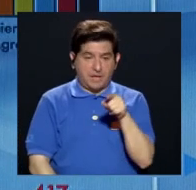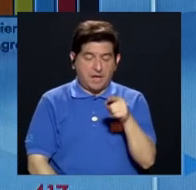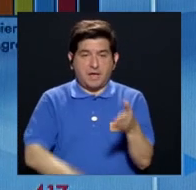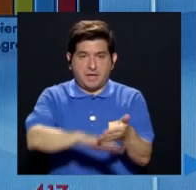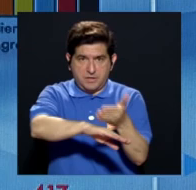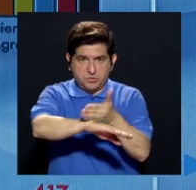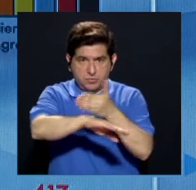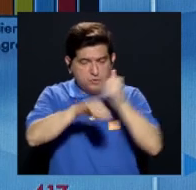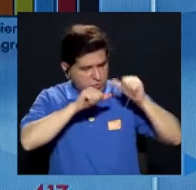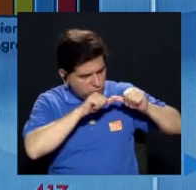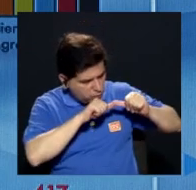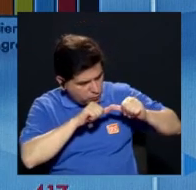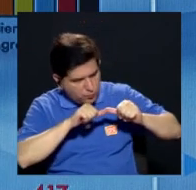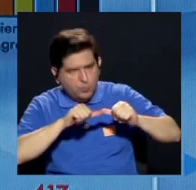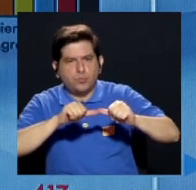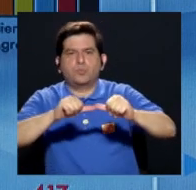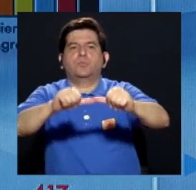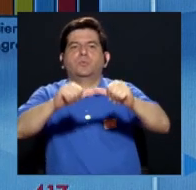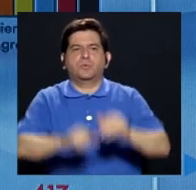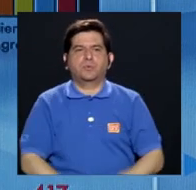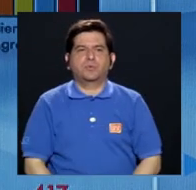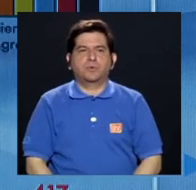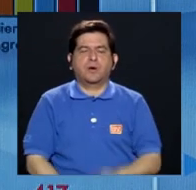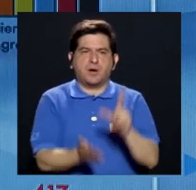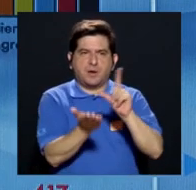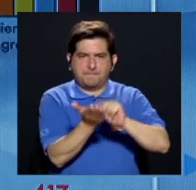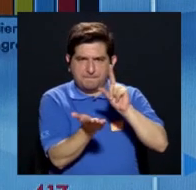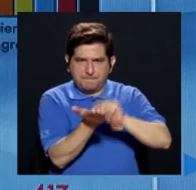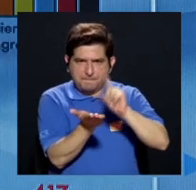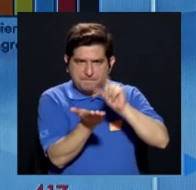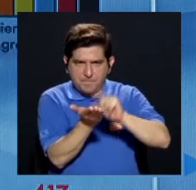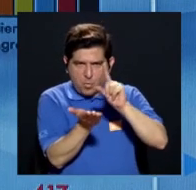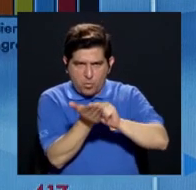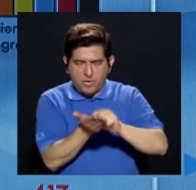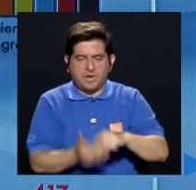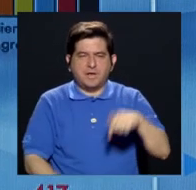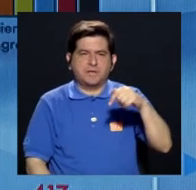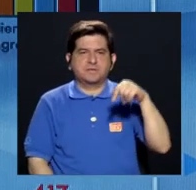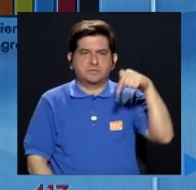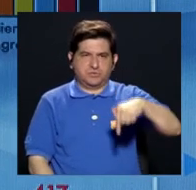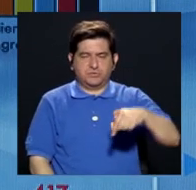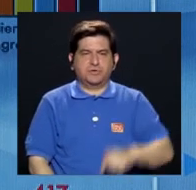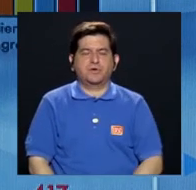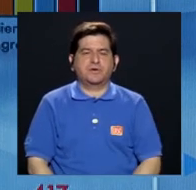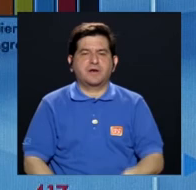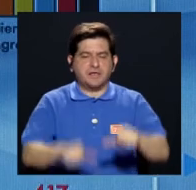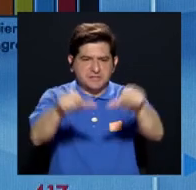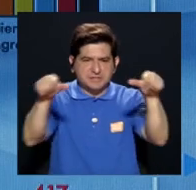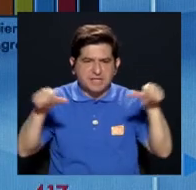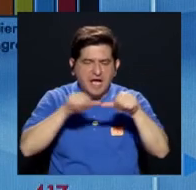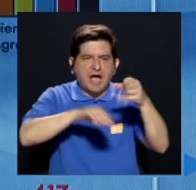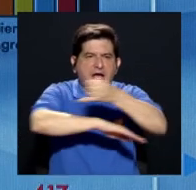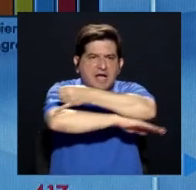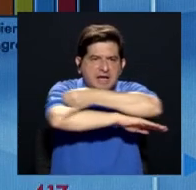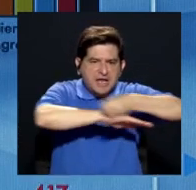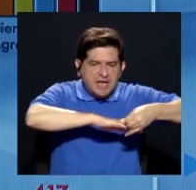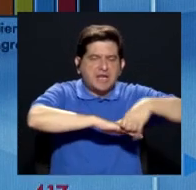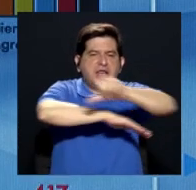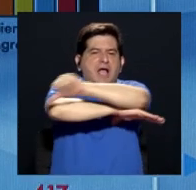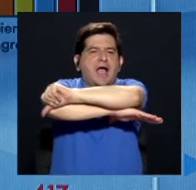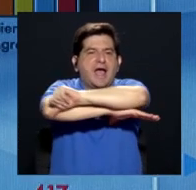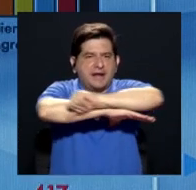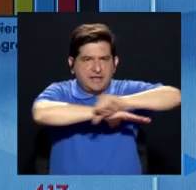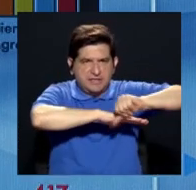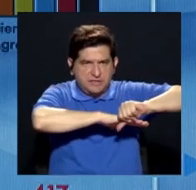crecimiento sostenido de las publicaciones en el área de la ingeniería y la arquitectura.